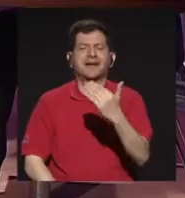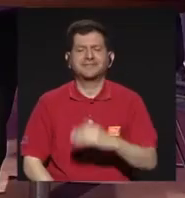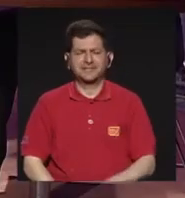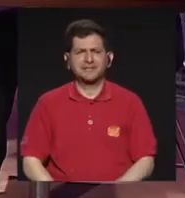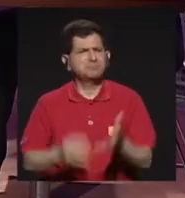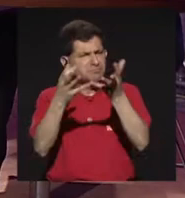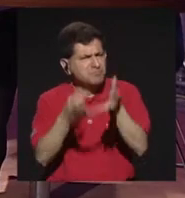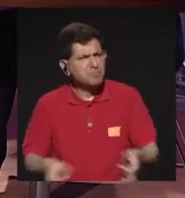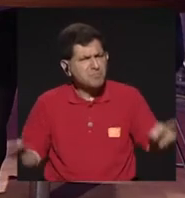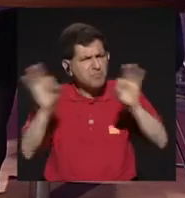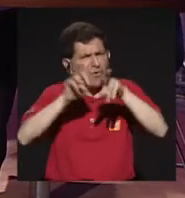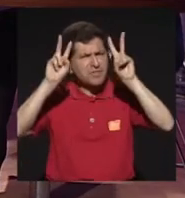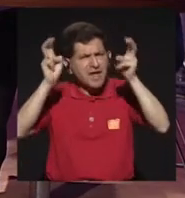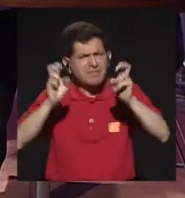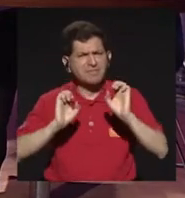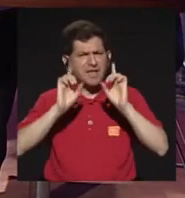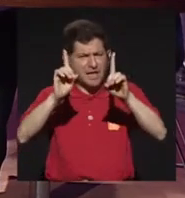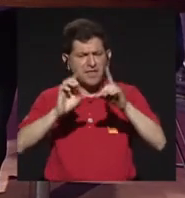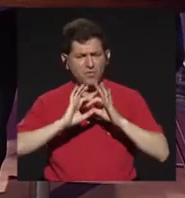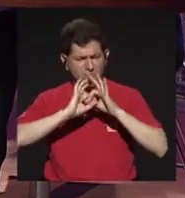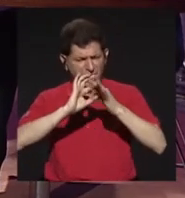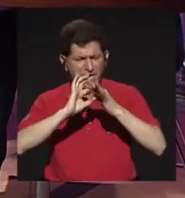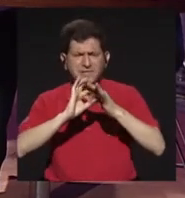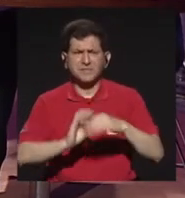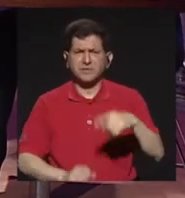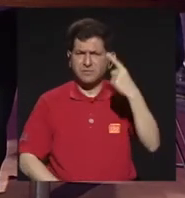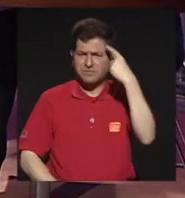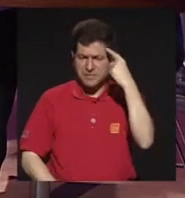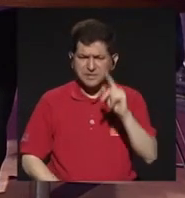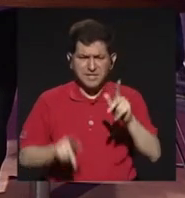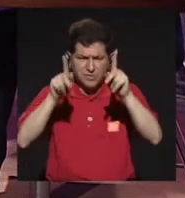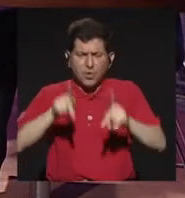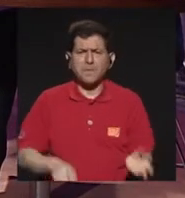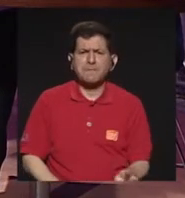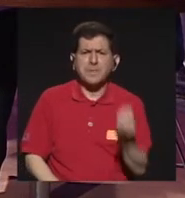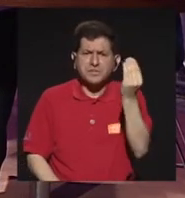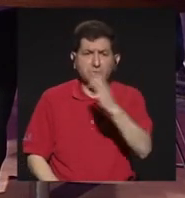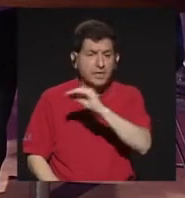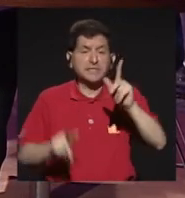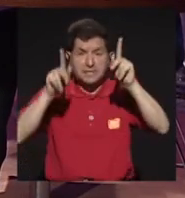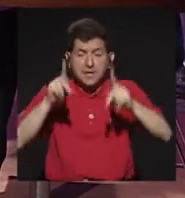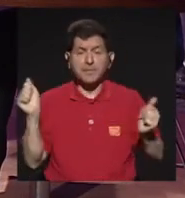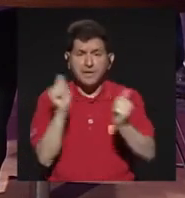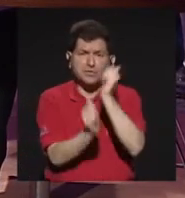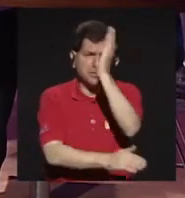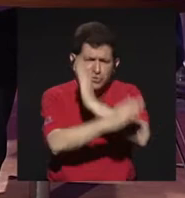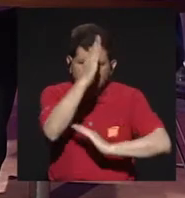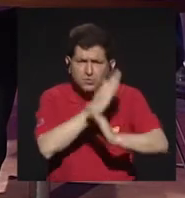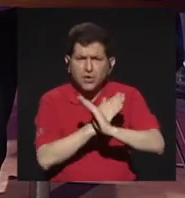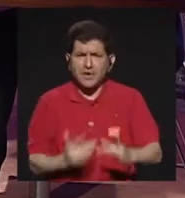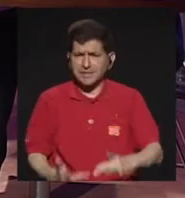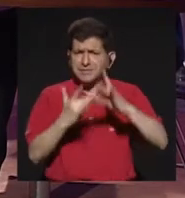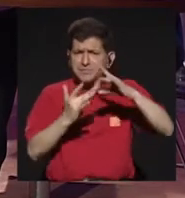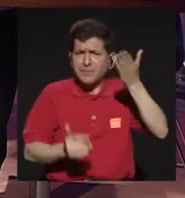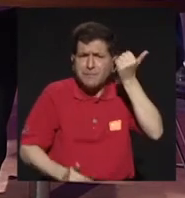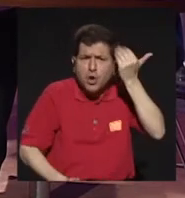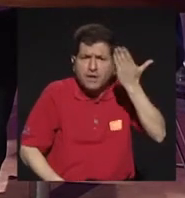qué es tan importante este tema de educación para la sexualidad, para las personas jóvenes y las personas con discapacidad en